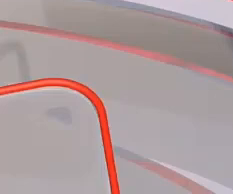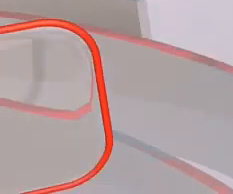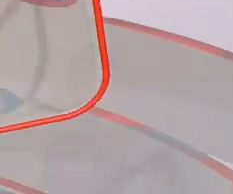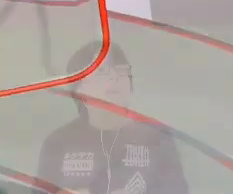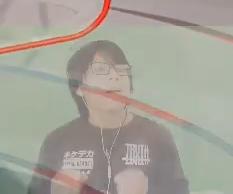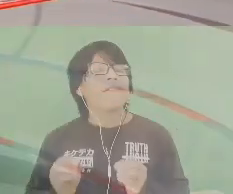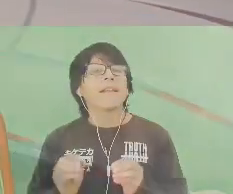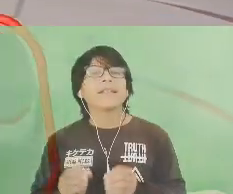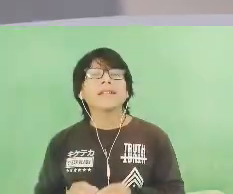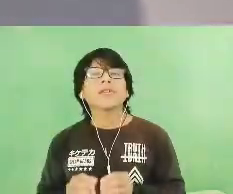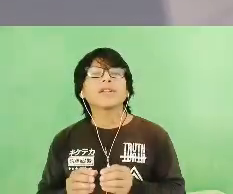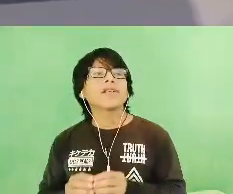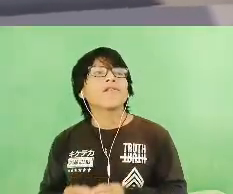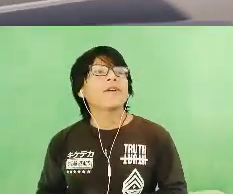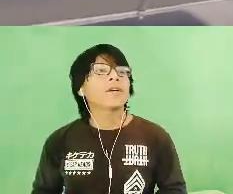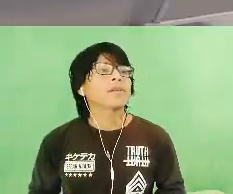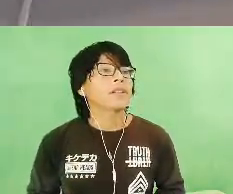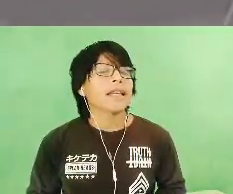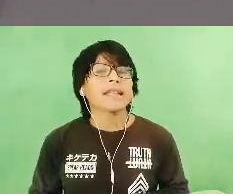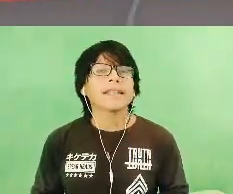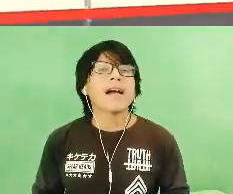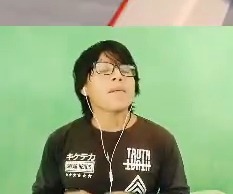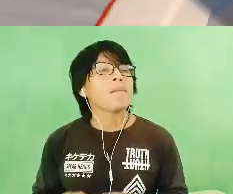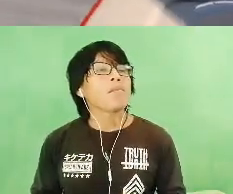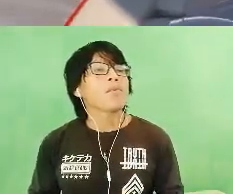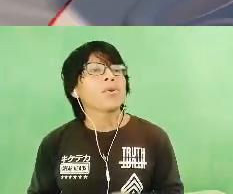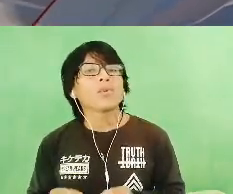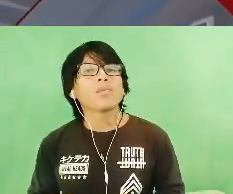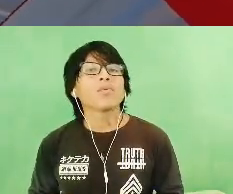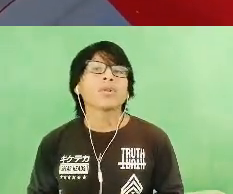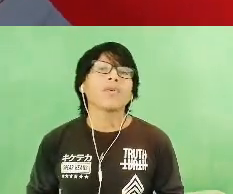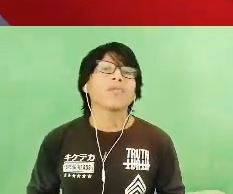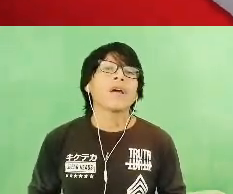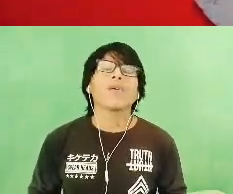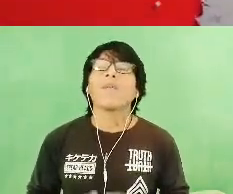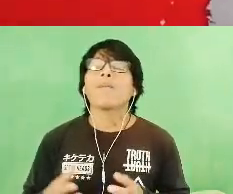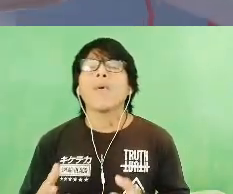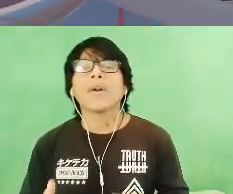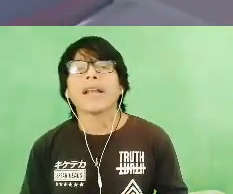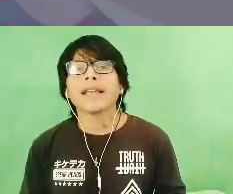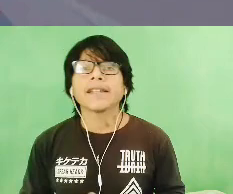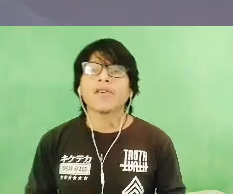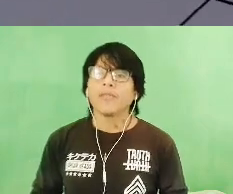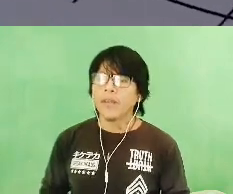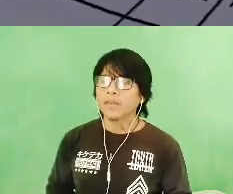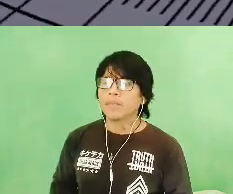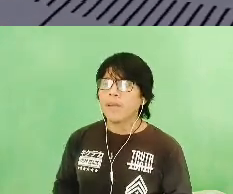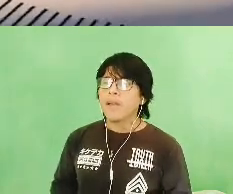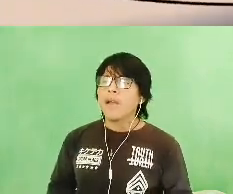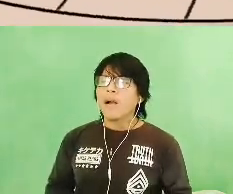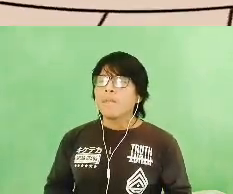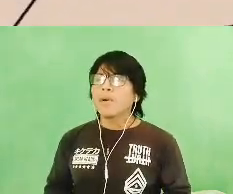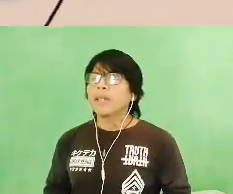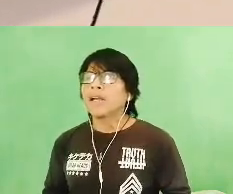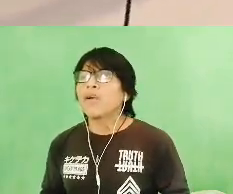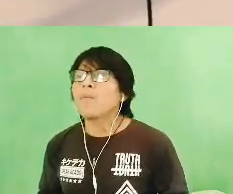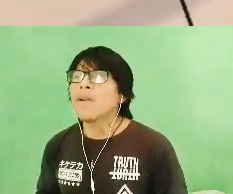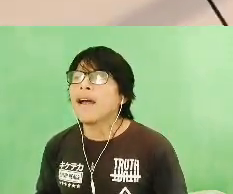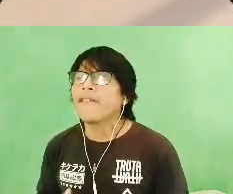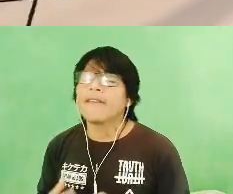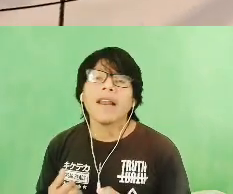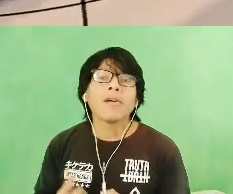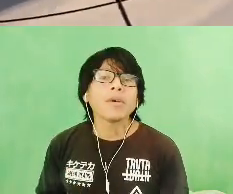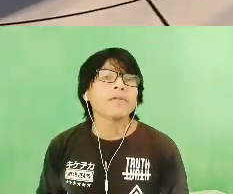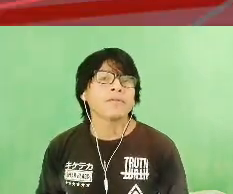Ánimo. Francisco Cienfuegos está muy, muy confiado. ¿Por qué está confiado? Porque